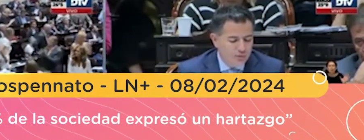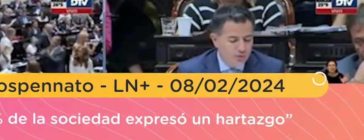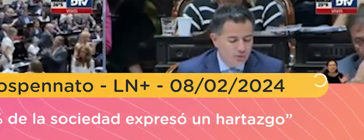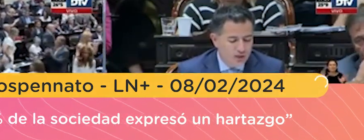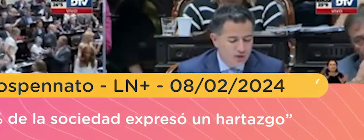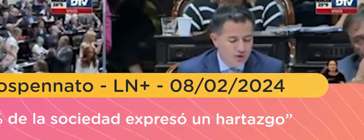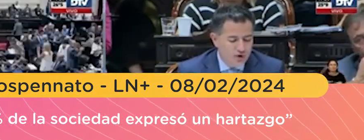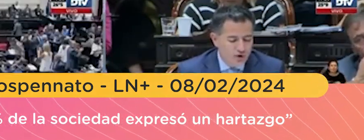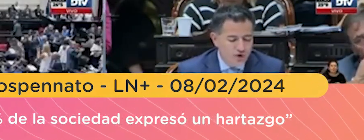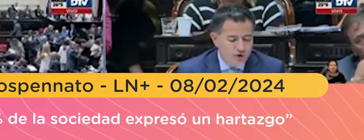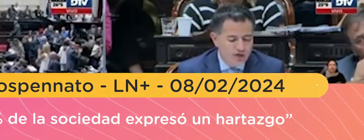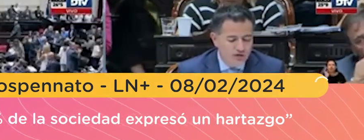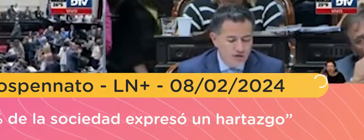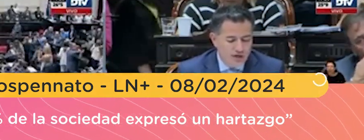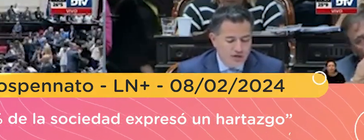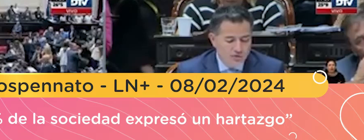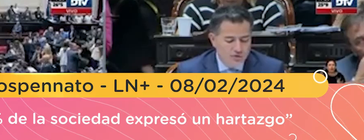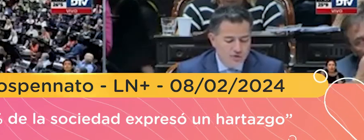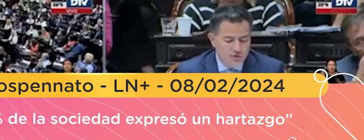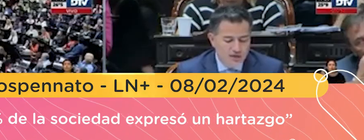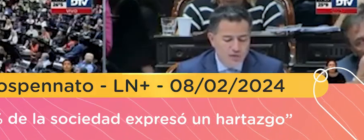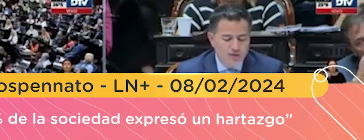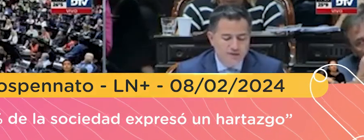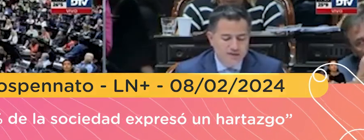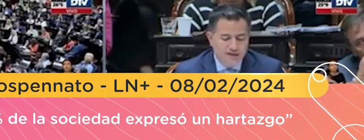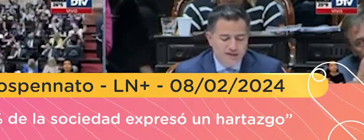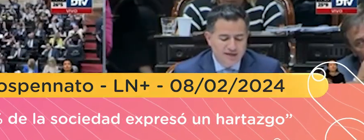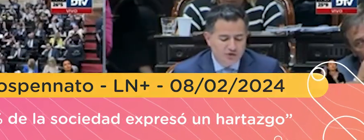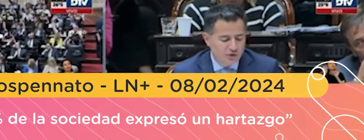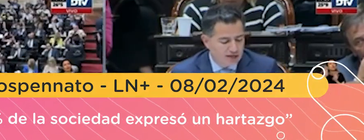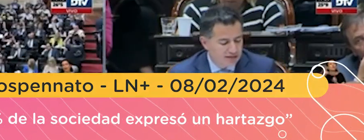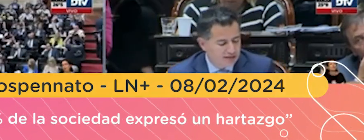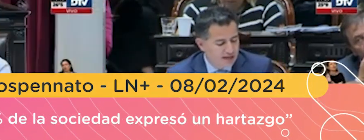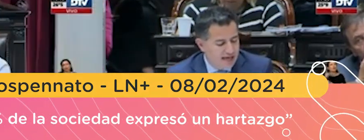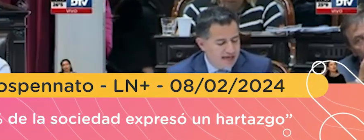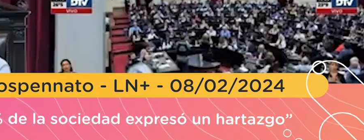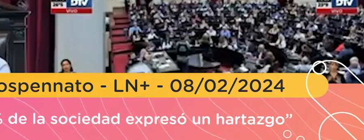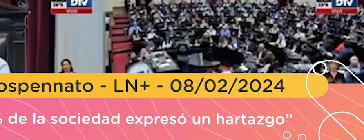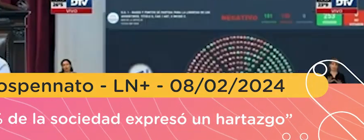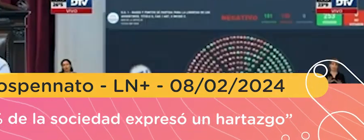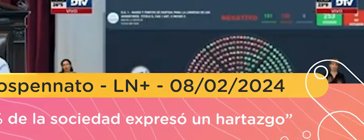buenas y yo creo que, lamentablemente, digamos,